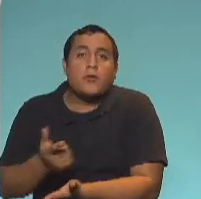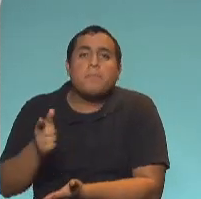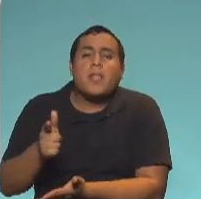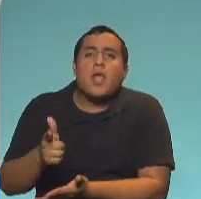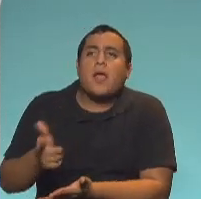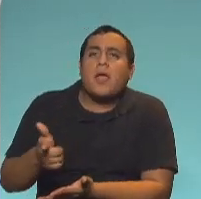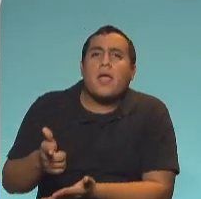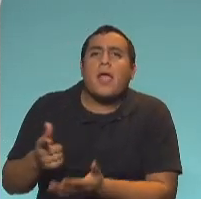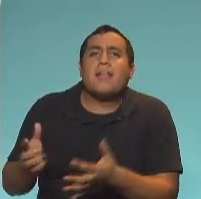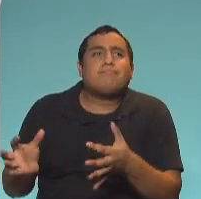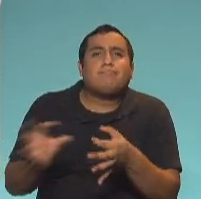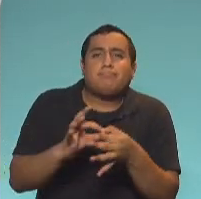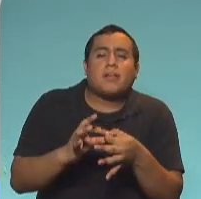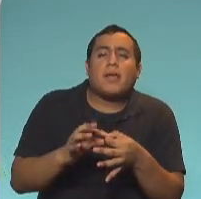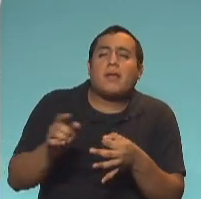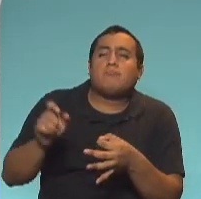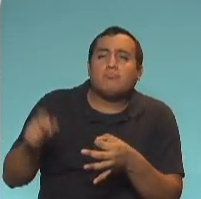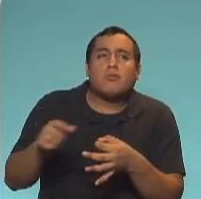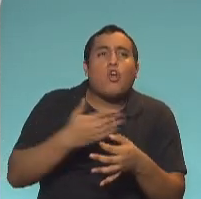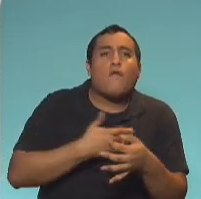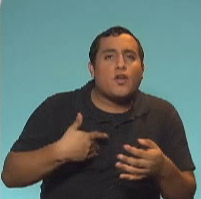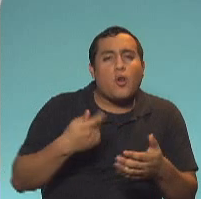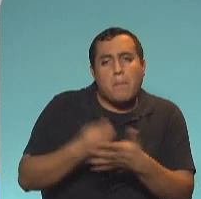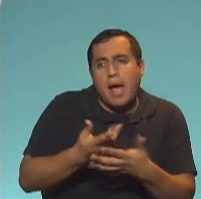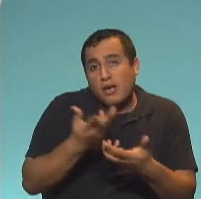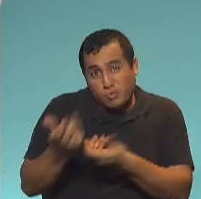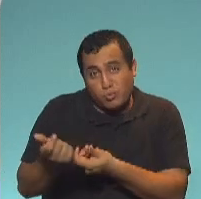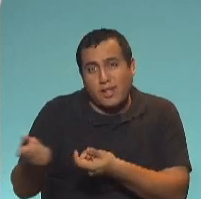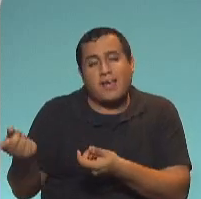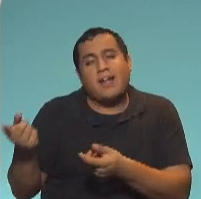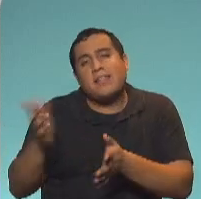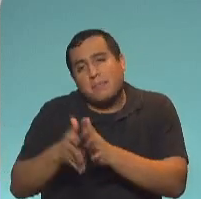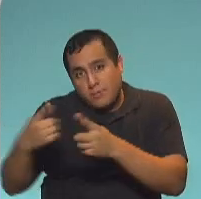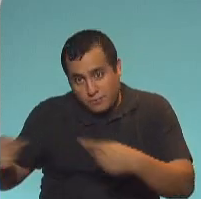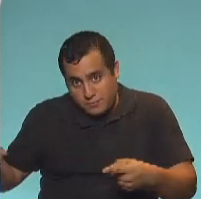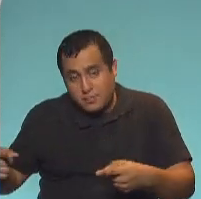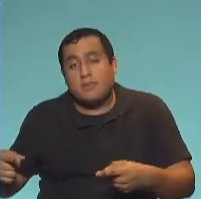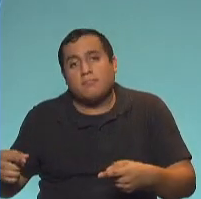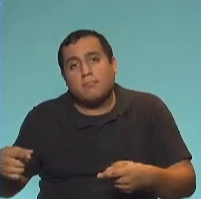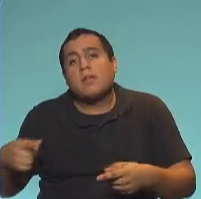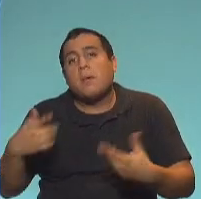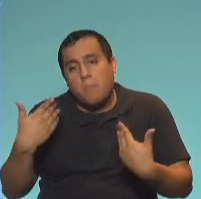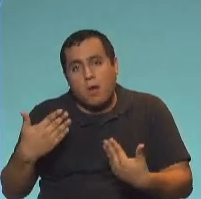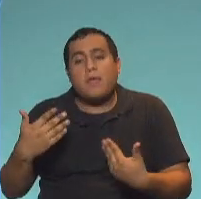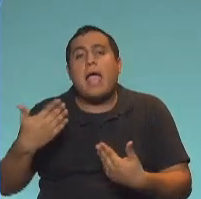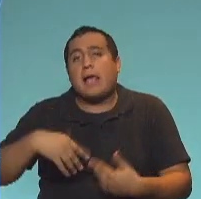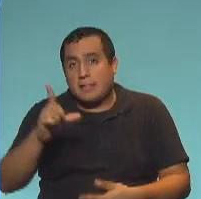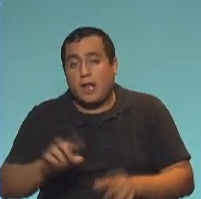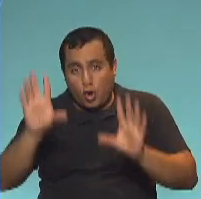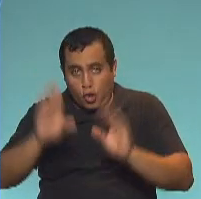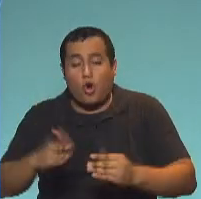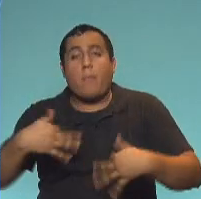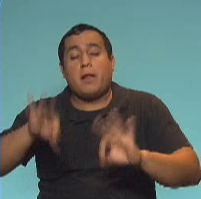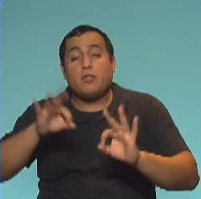nacional son tienen el alcance en todo el país o sea que van a ser inmunizados en todo el país además los niños